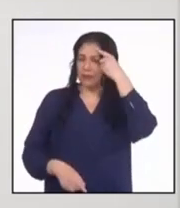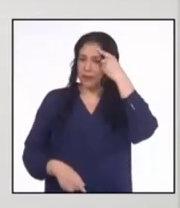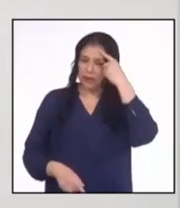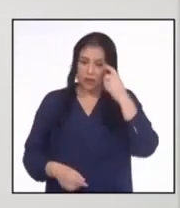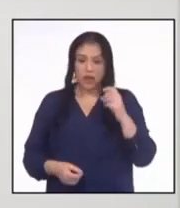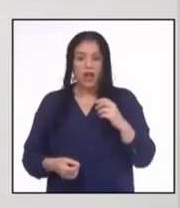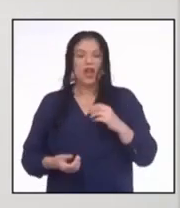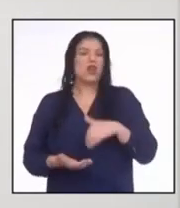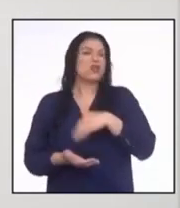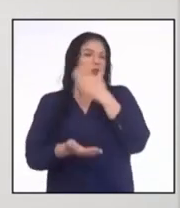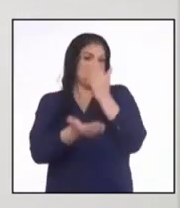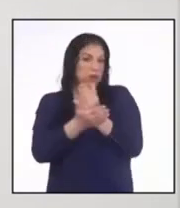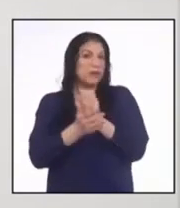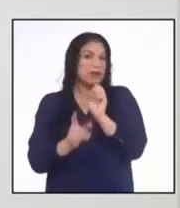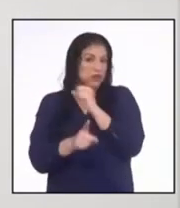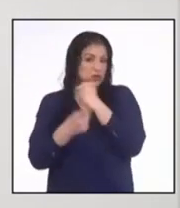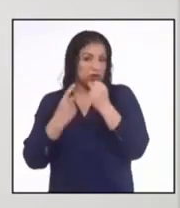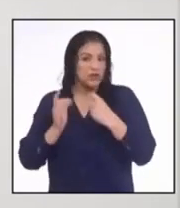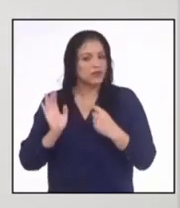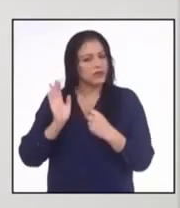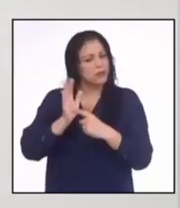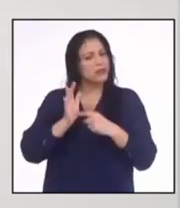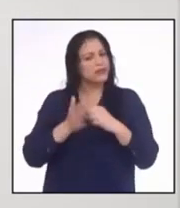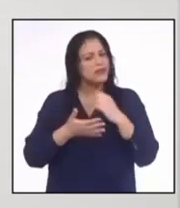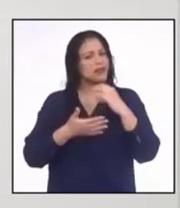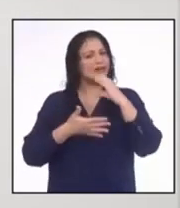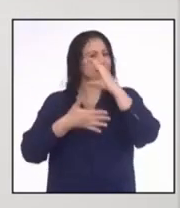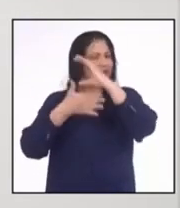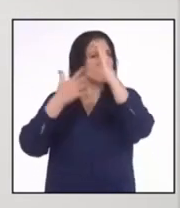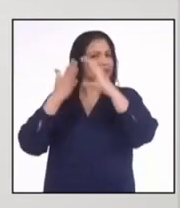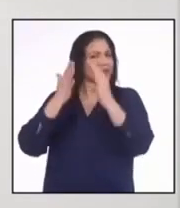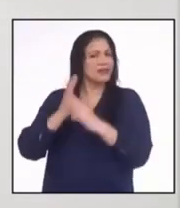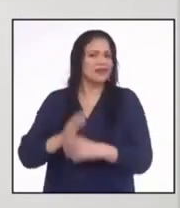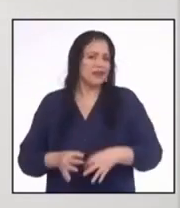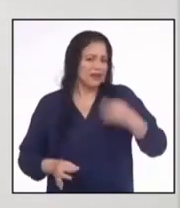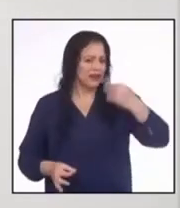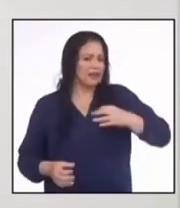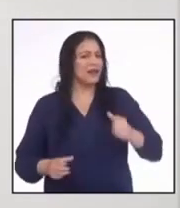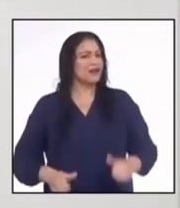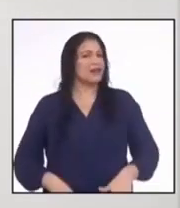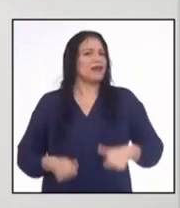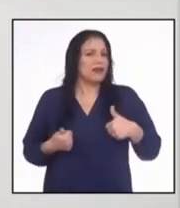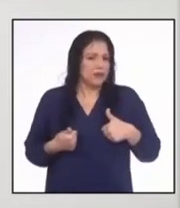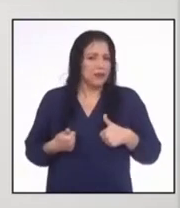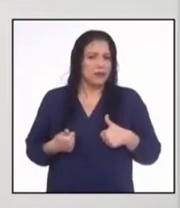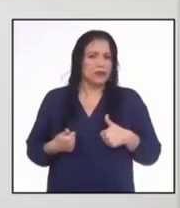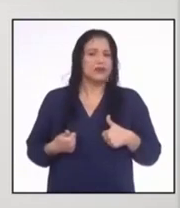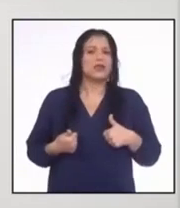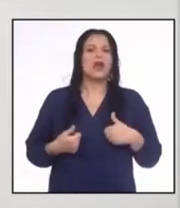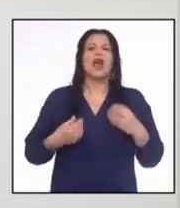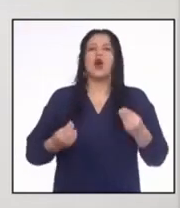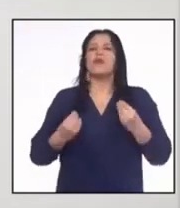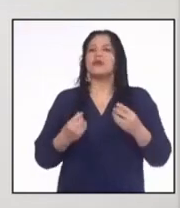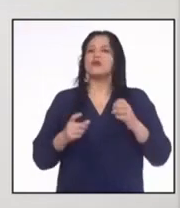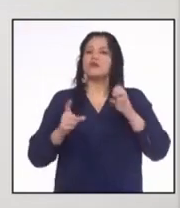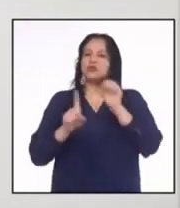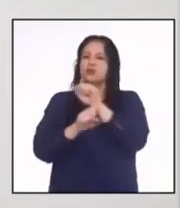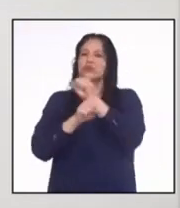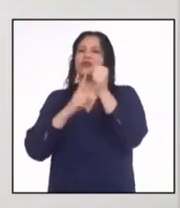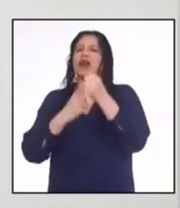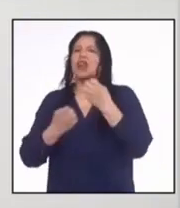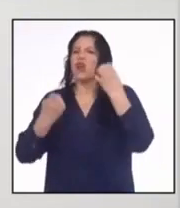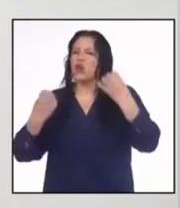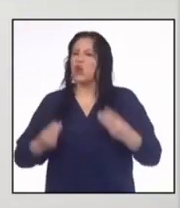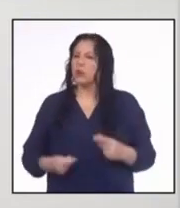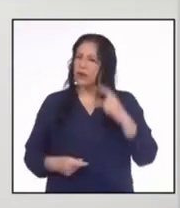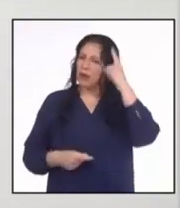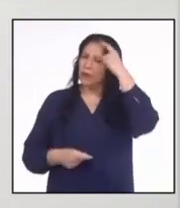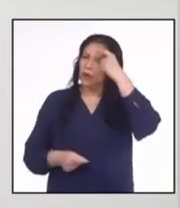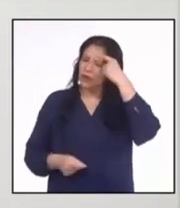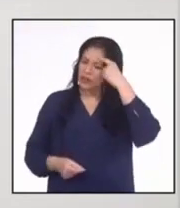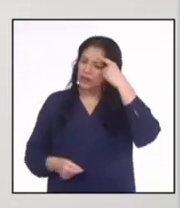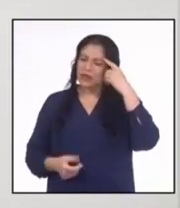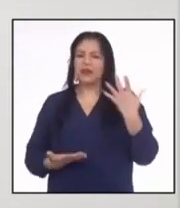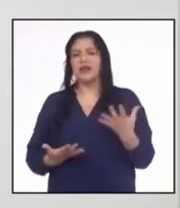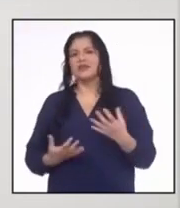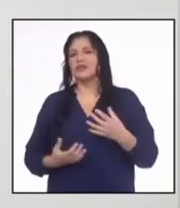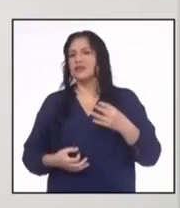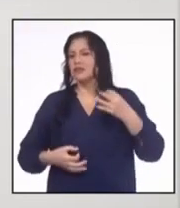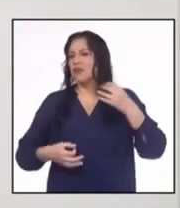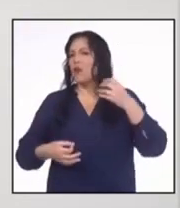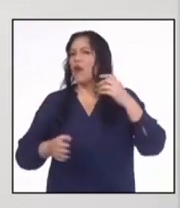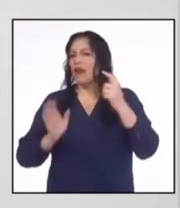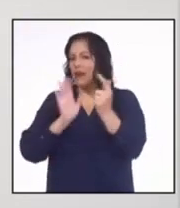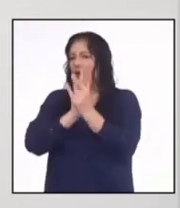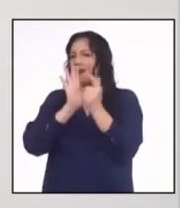sociales muestran aspectos importantes de la realidad en que vivimos. Condiciones socioeconómicas, políticas o jurídicas